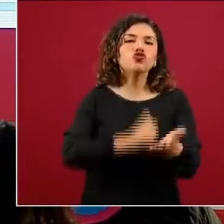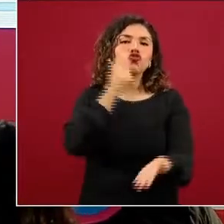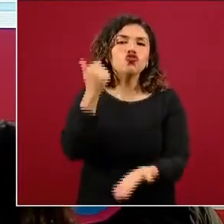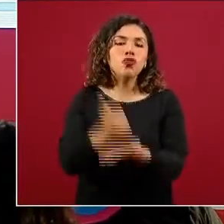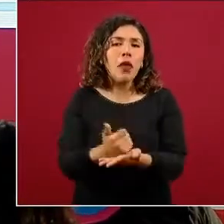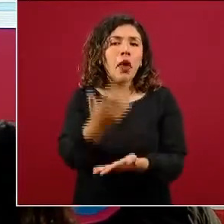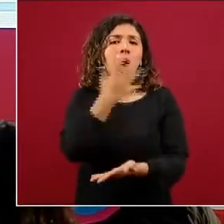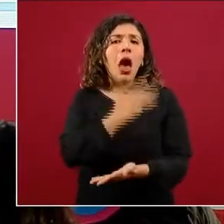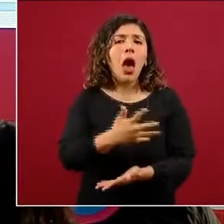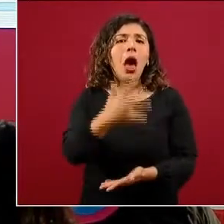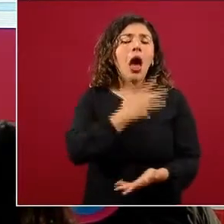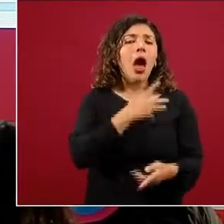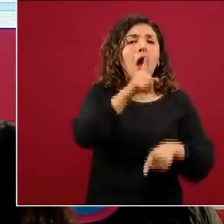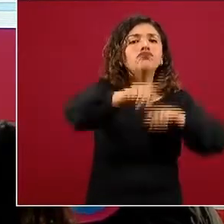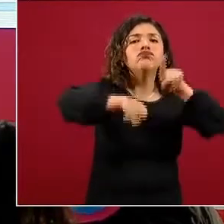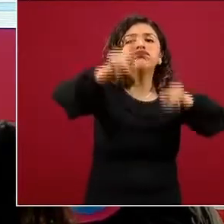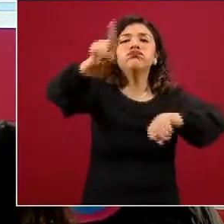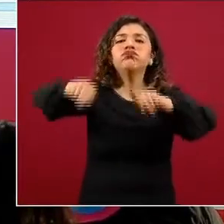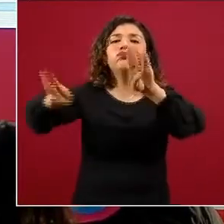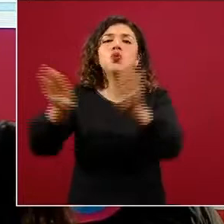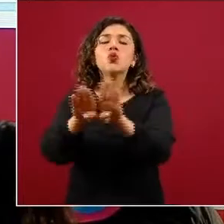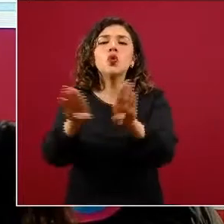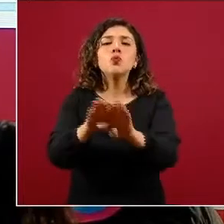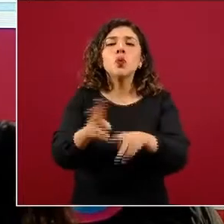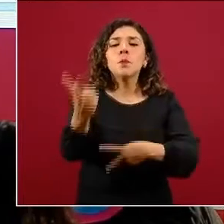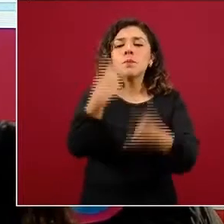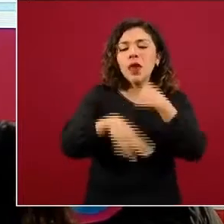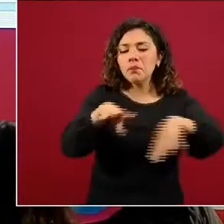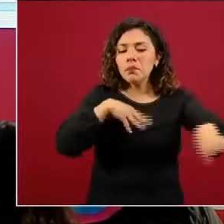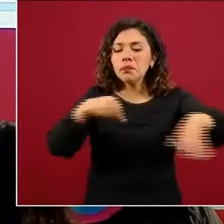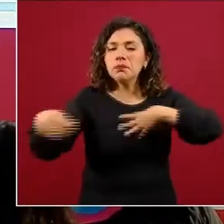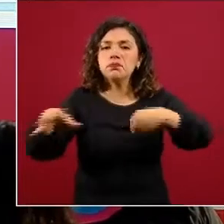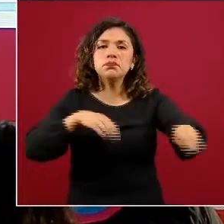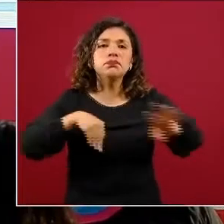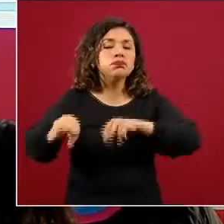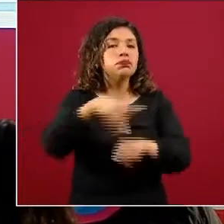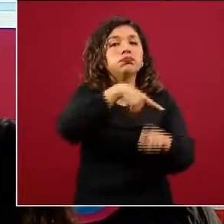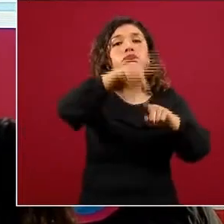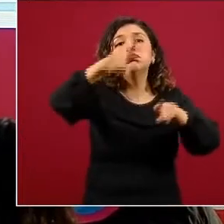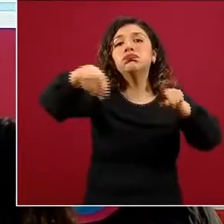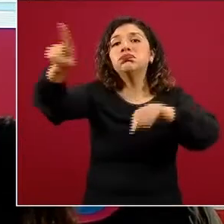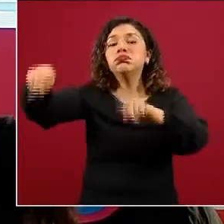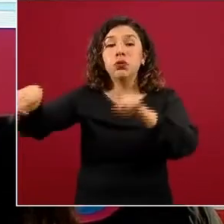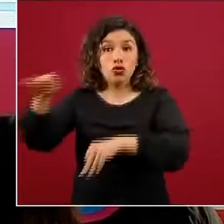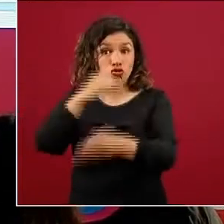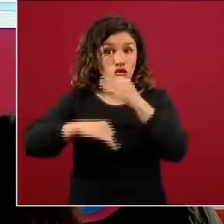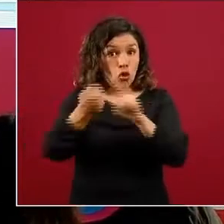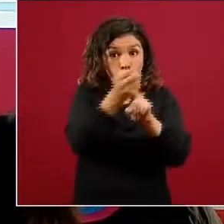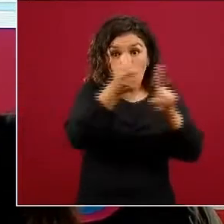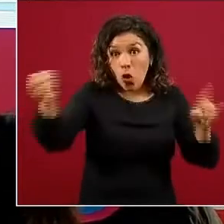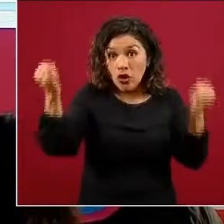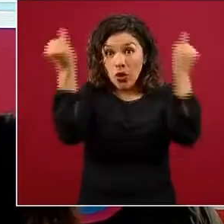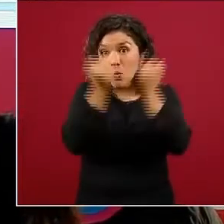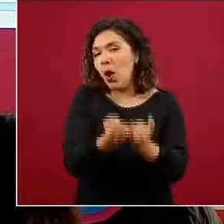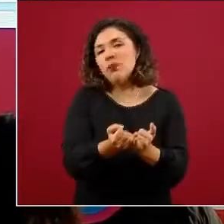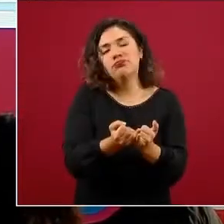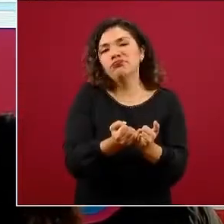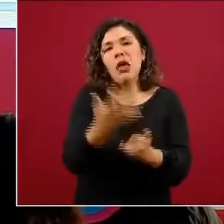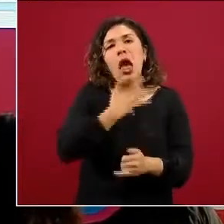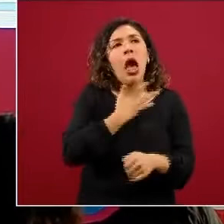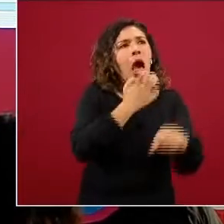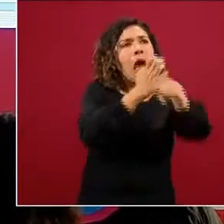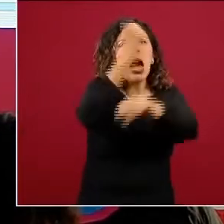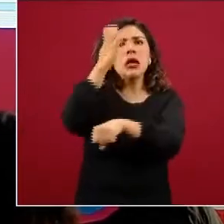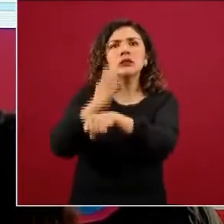ciudad, hay una velocidad de ocurrencia de la epidemia y que éstas no están sincronizadas. Mientras que tenemos